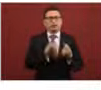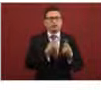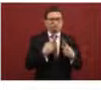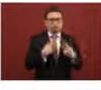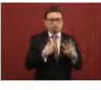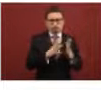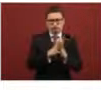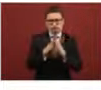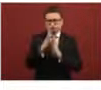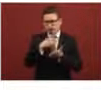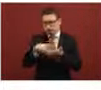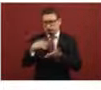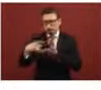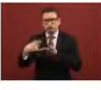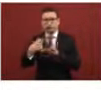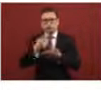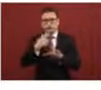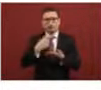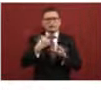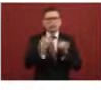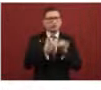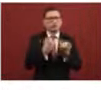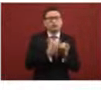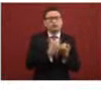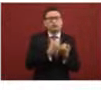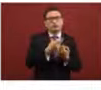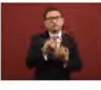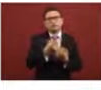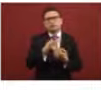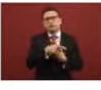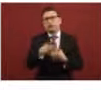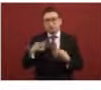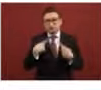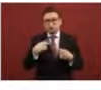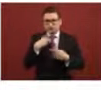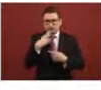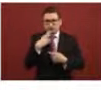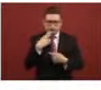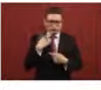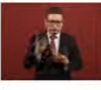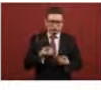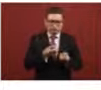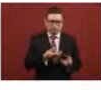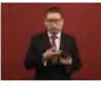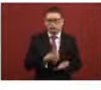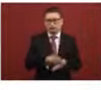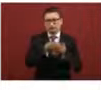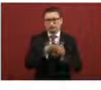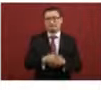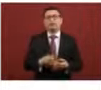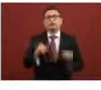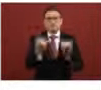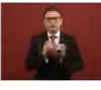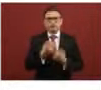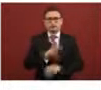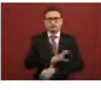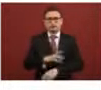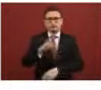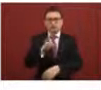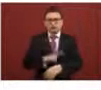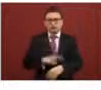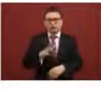participan en la adquisición de estas necesidades, sino los usuarios también, y desde luego basado en una coordinación de